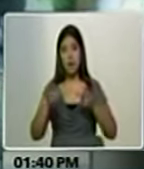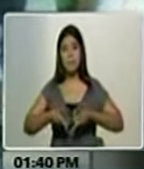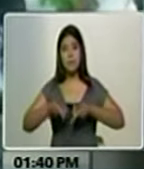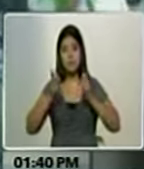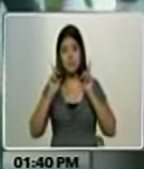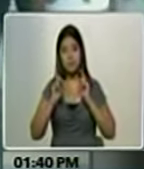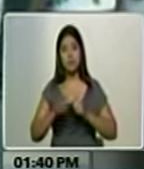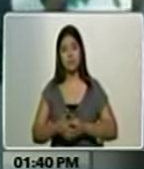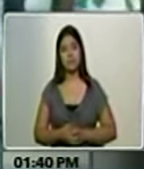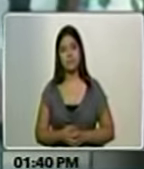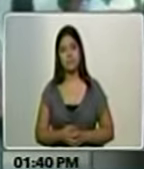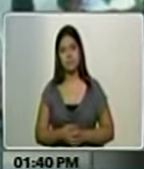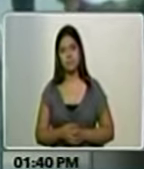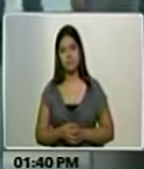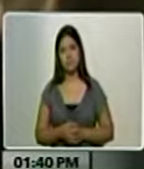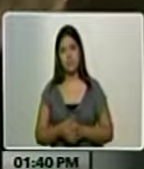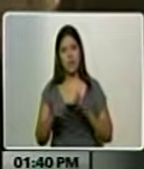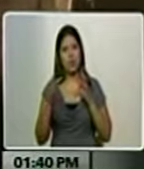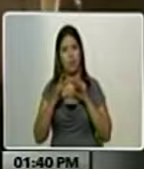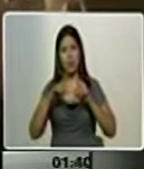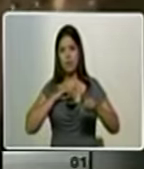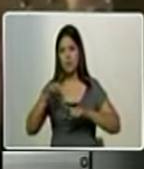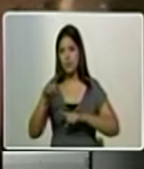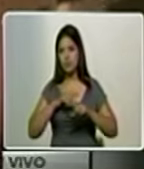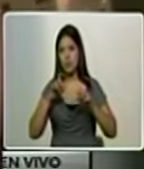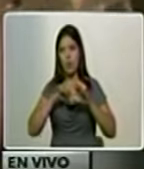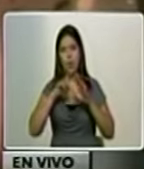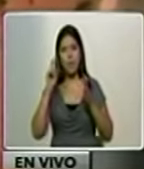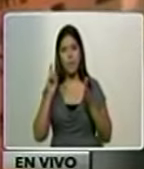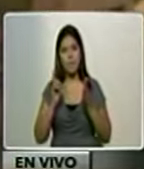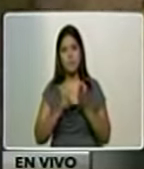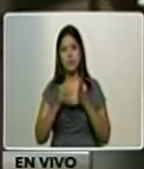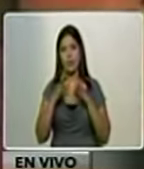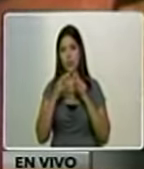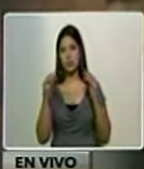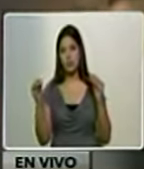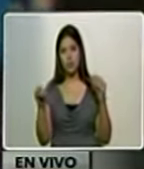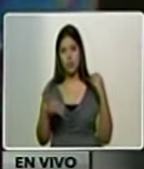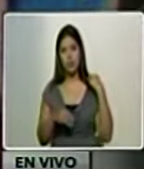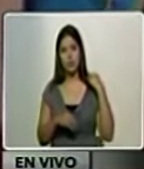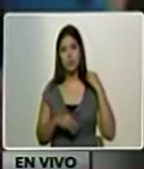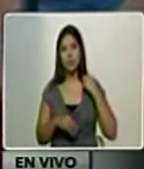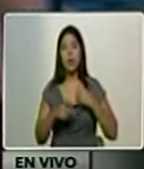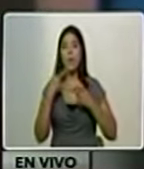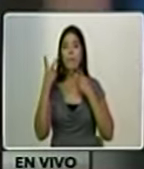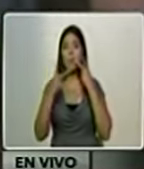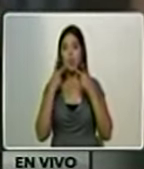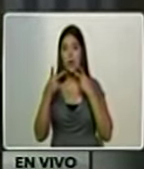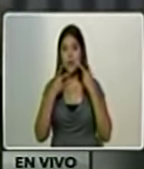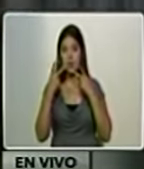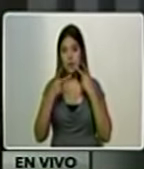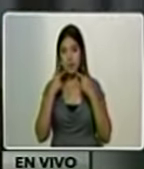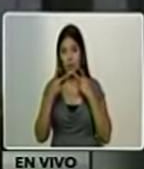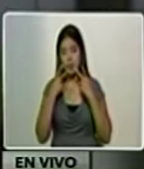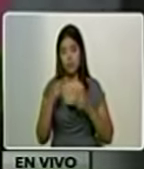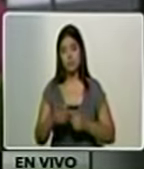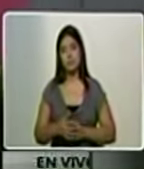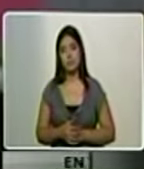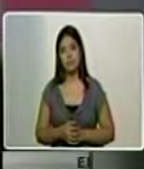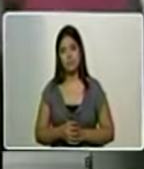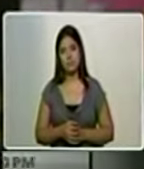permitido la coordinación directa con las autoridades políticas o las